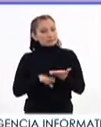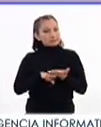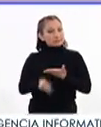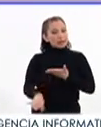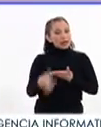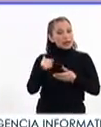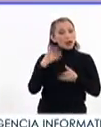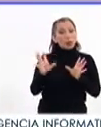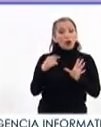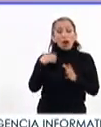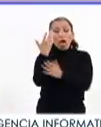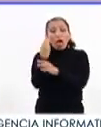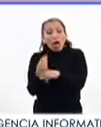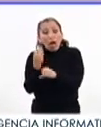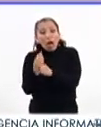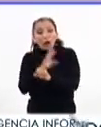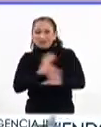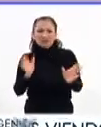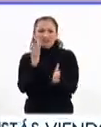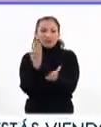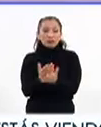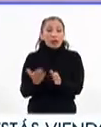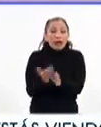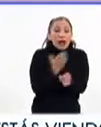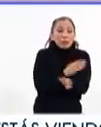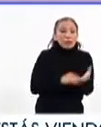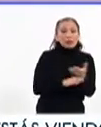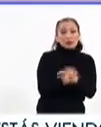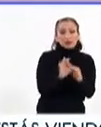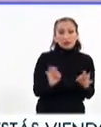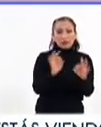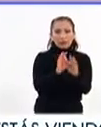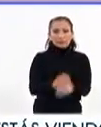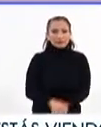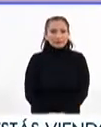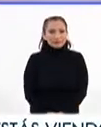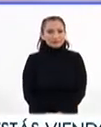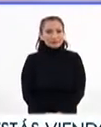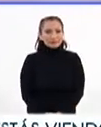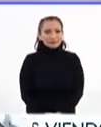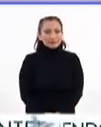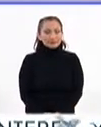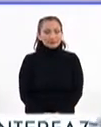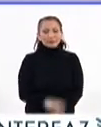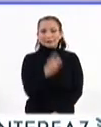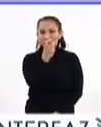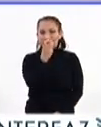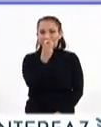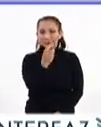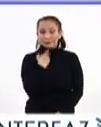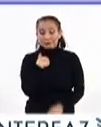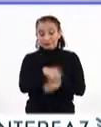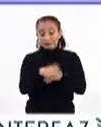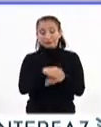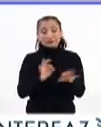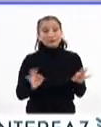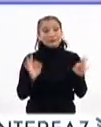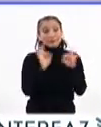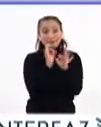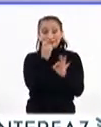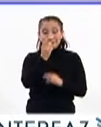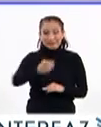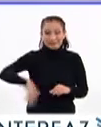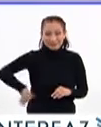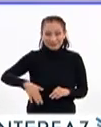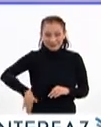prevención en vez de la mitigación de daños irreversibles es fundamental. Así es, Ana Cristina, datos importantísimos los que